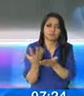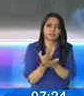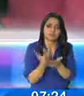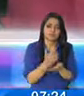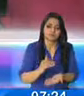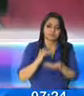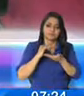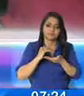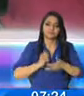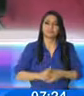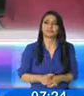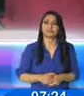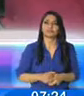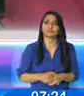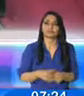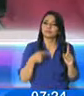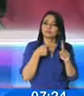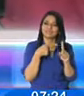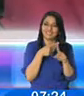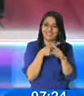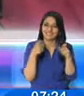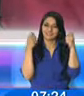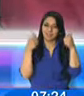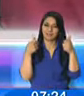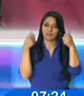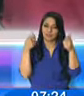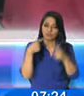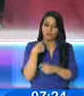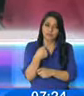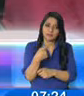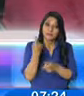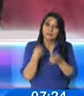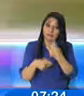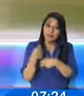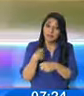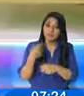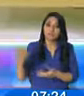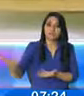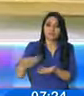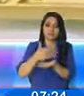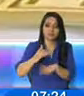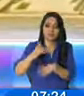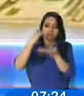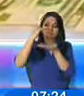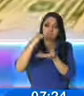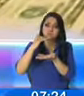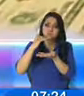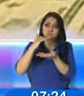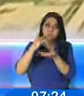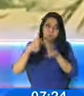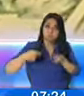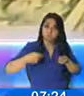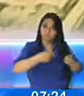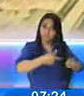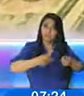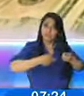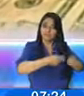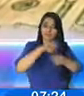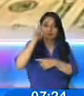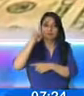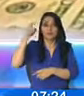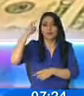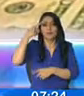recursos lo que a criterio de pozo en el caso de que se logre su venta no se recaudará una cantidad que consiga sostener la necesidad actual del